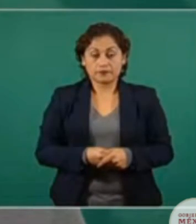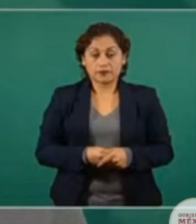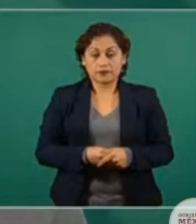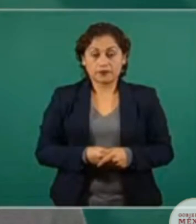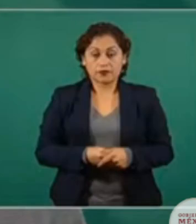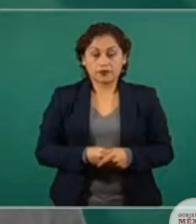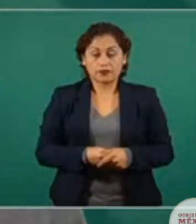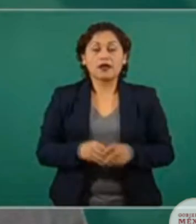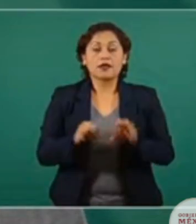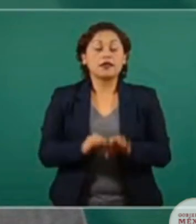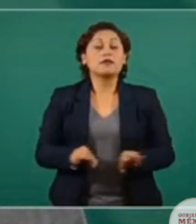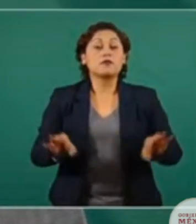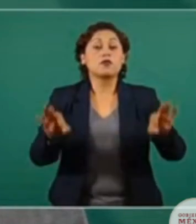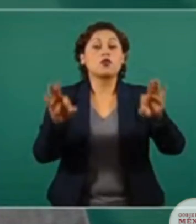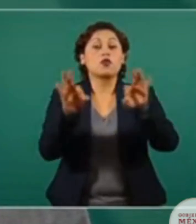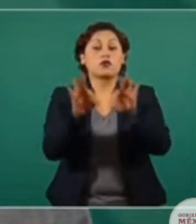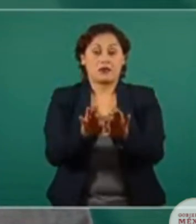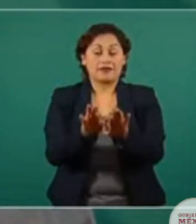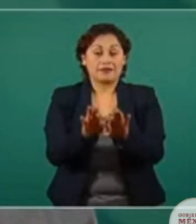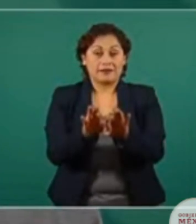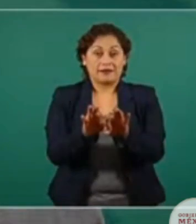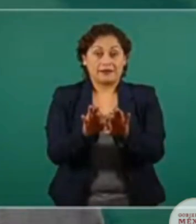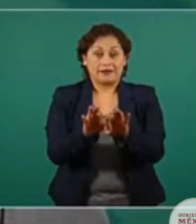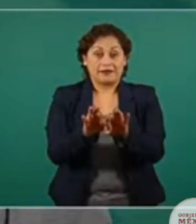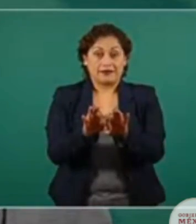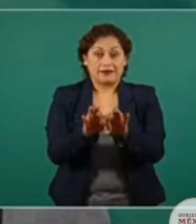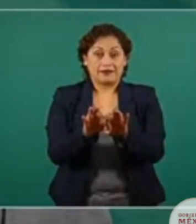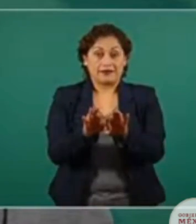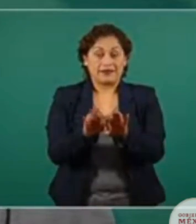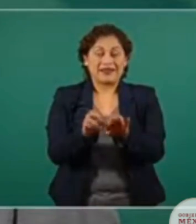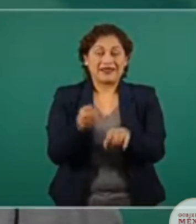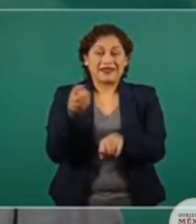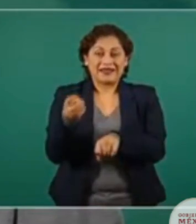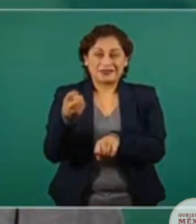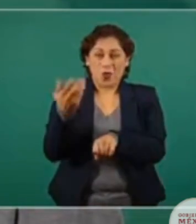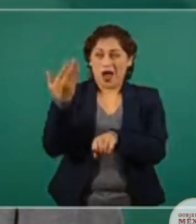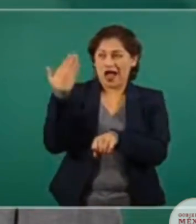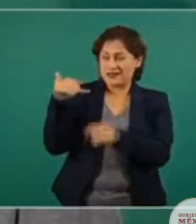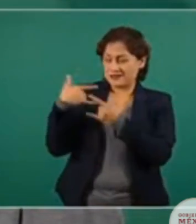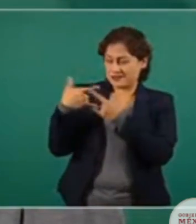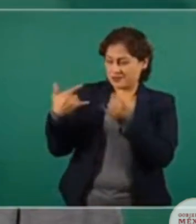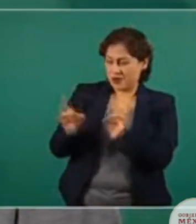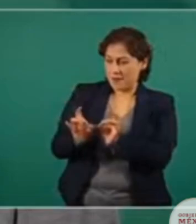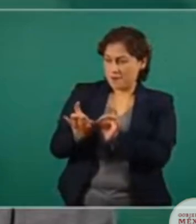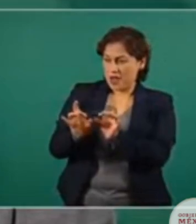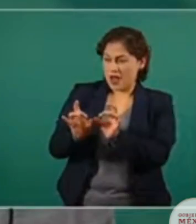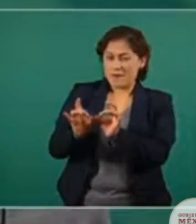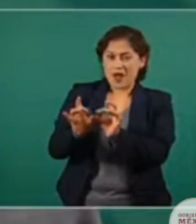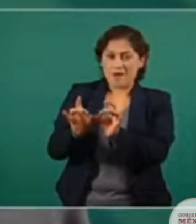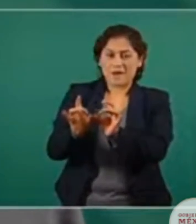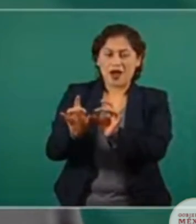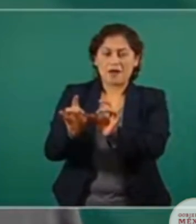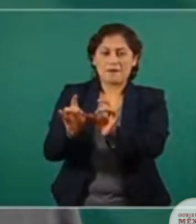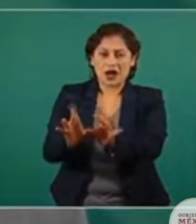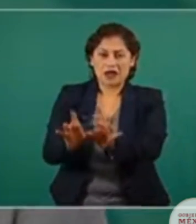a esa situación de descomposición que había en las relaciones económicas y